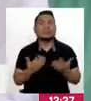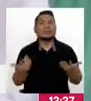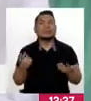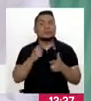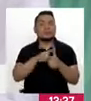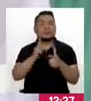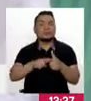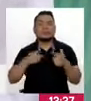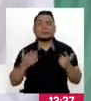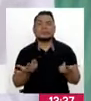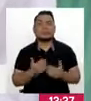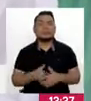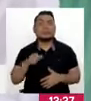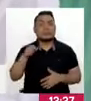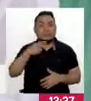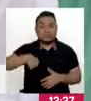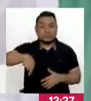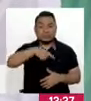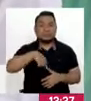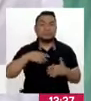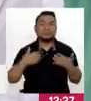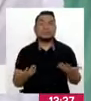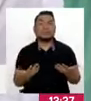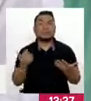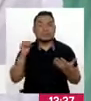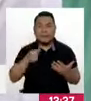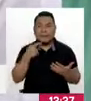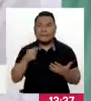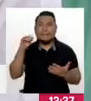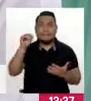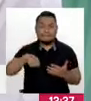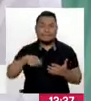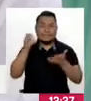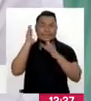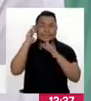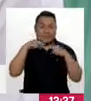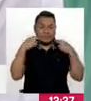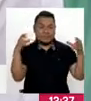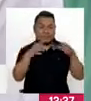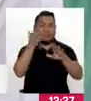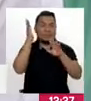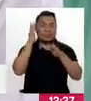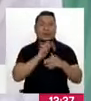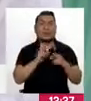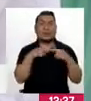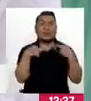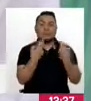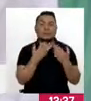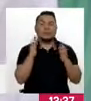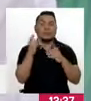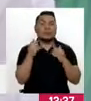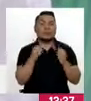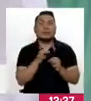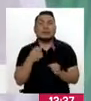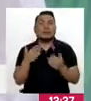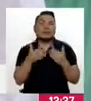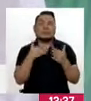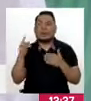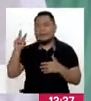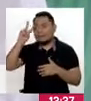Entonces, si nosotros hubiésemos llevado a cabo la reunión como si nada,